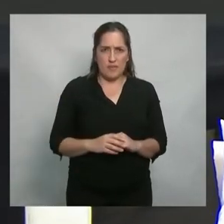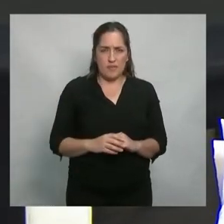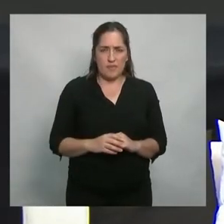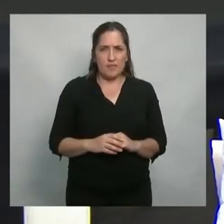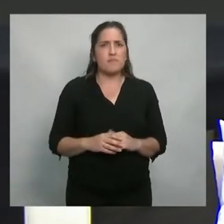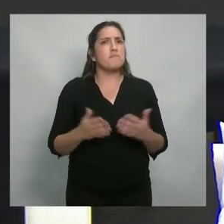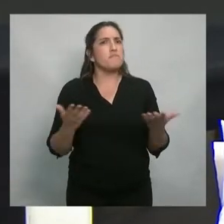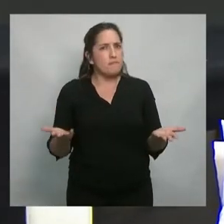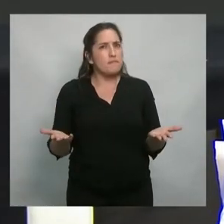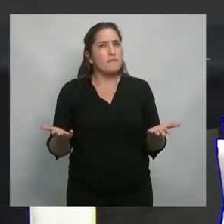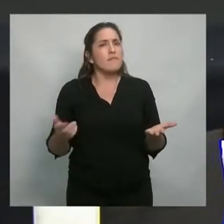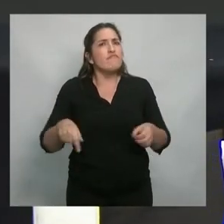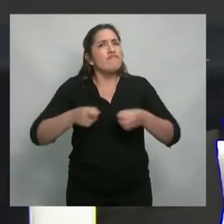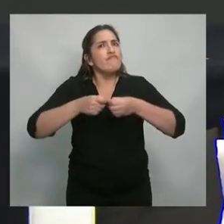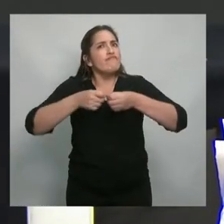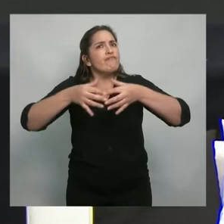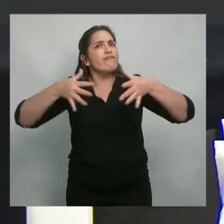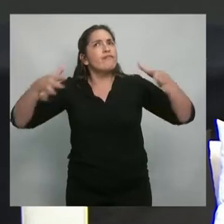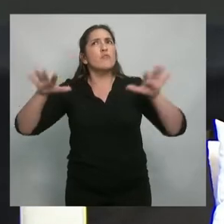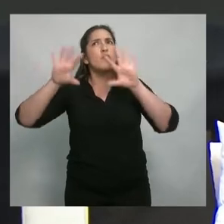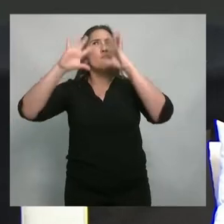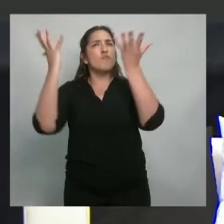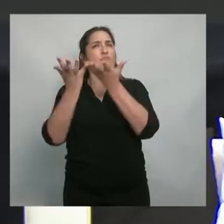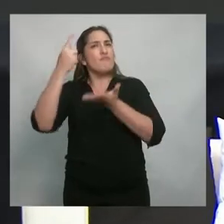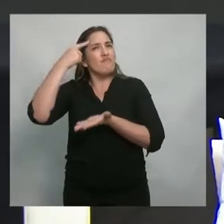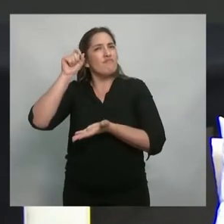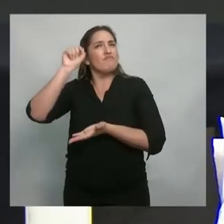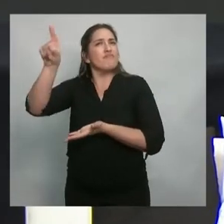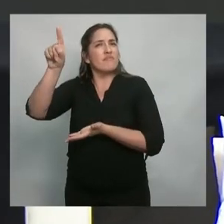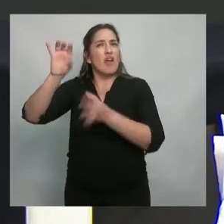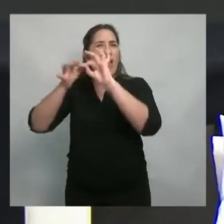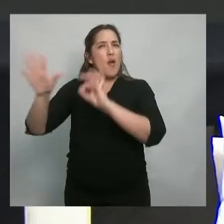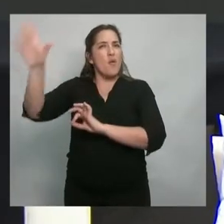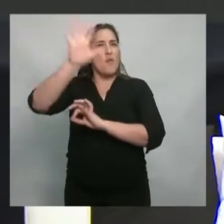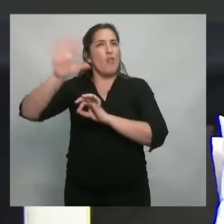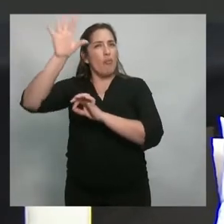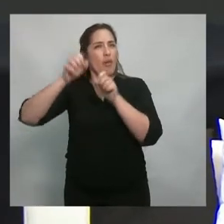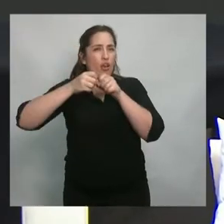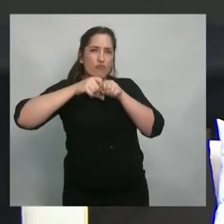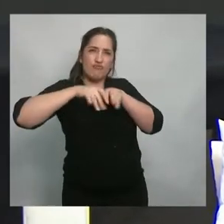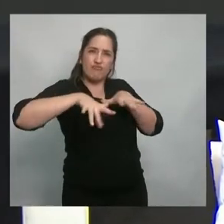sobre todo en la expansión europea mundial en sus aspiraciones de dominio colonial.